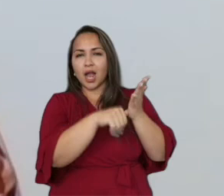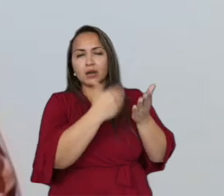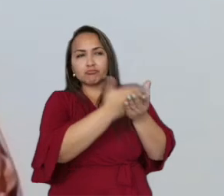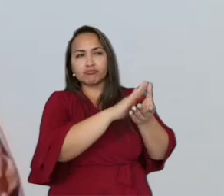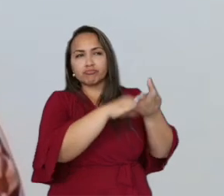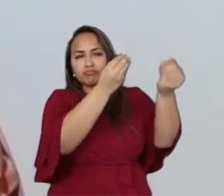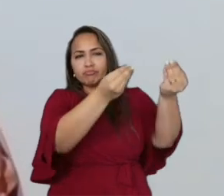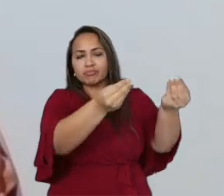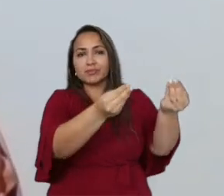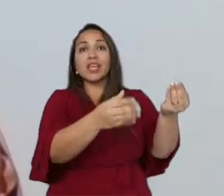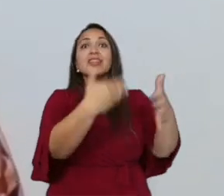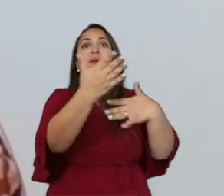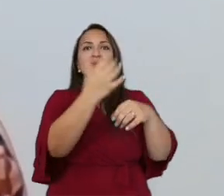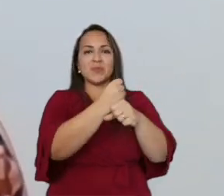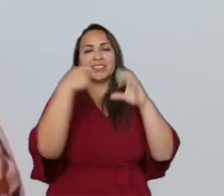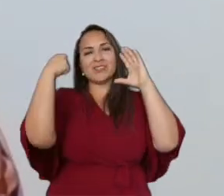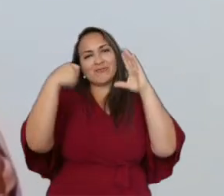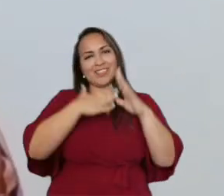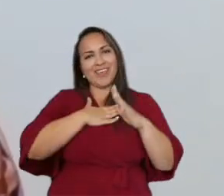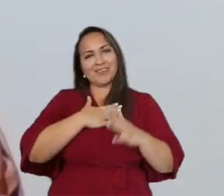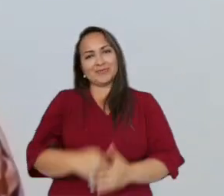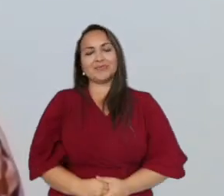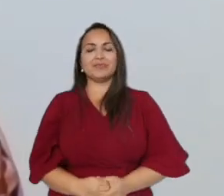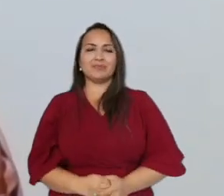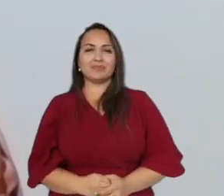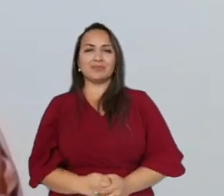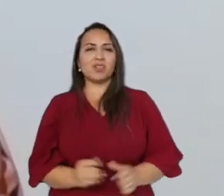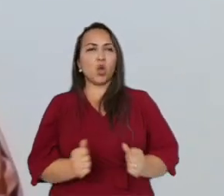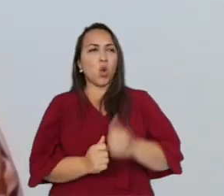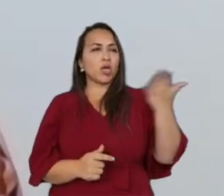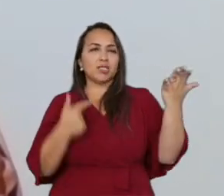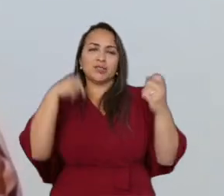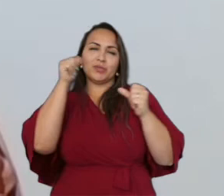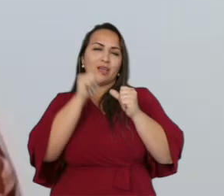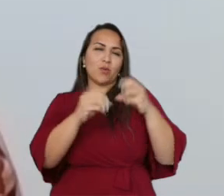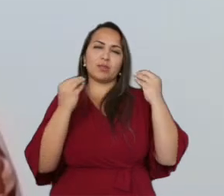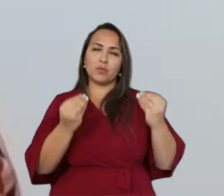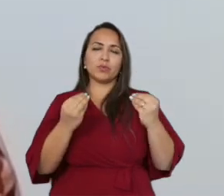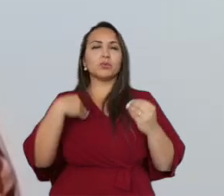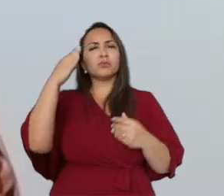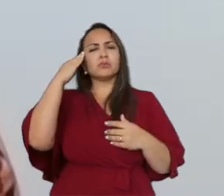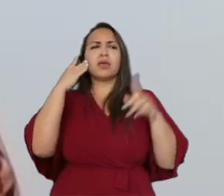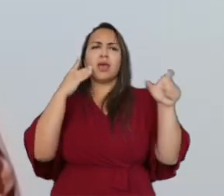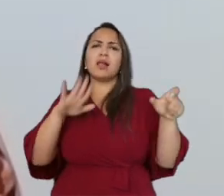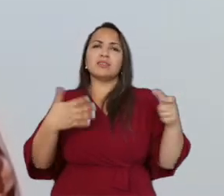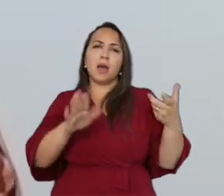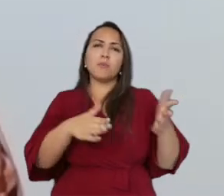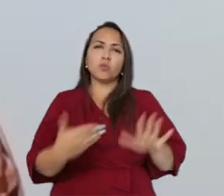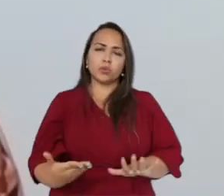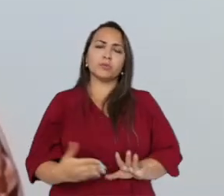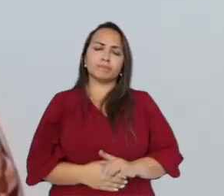cartas y me hicieron una grabación con él y lo recuerdo mucho. Sé que ya he